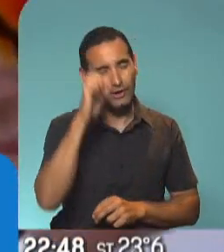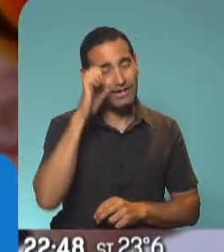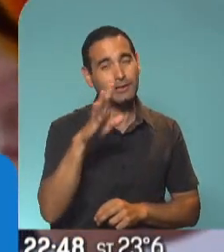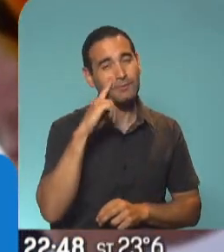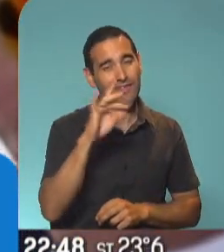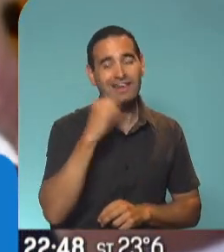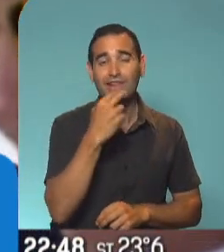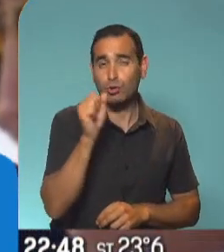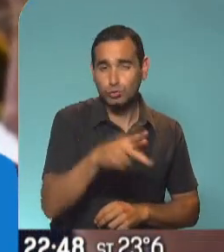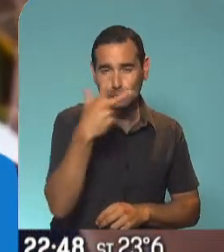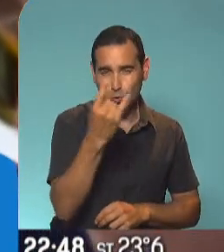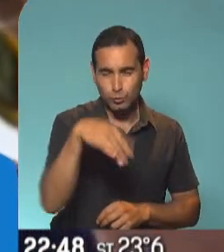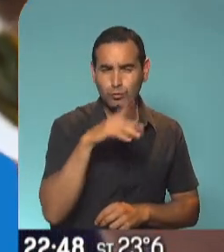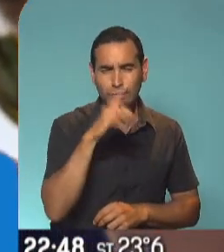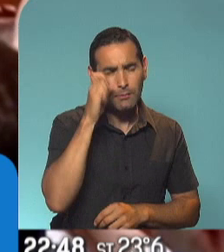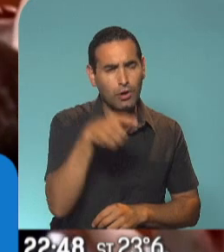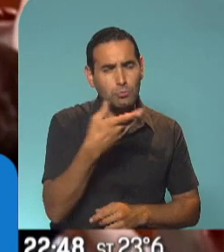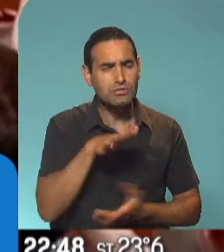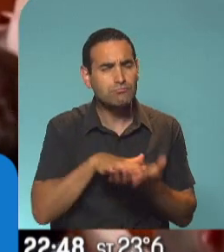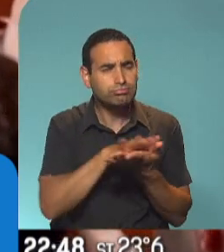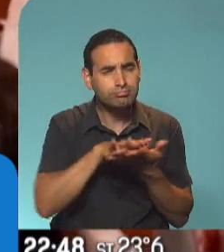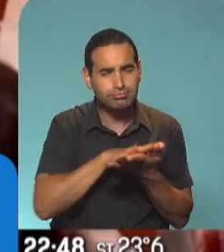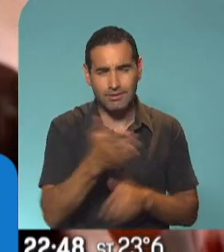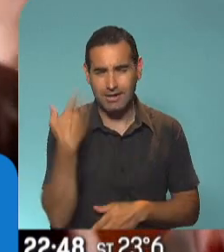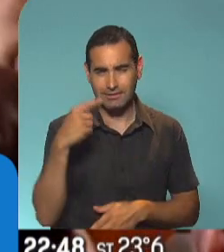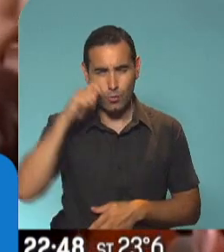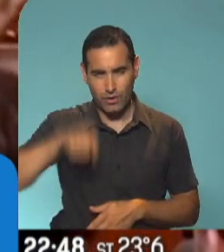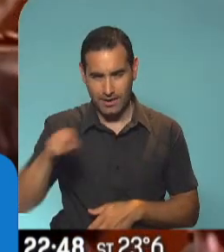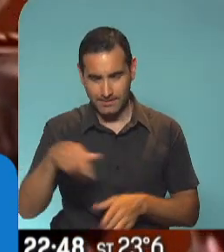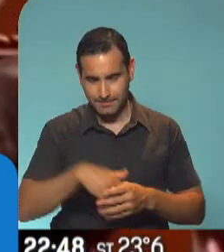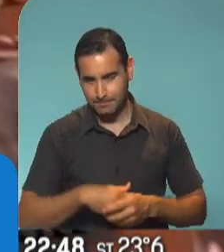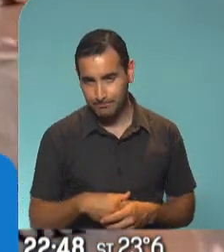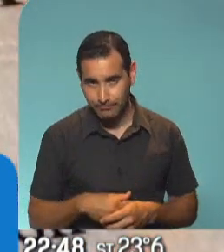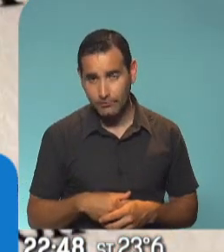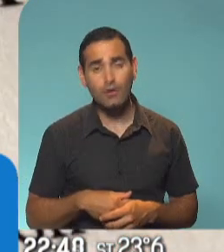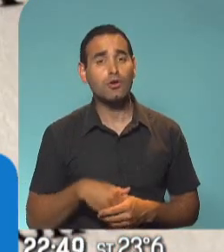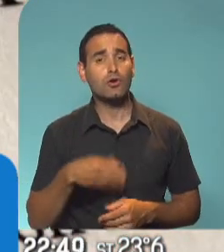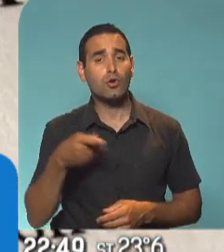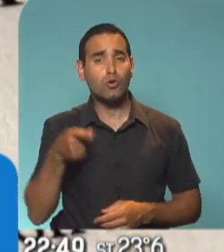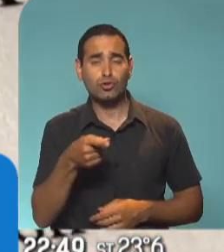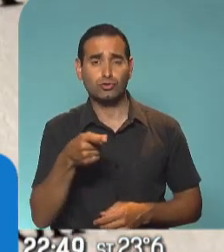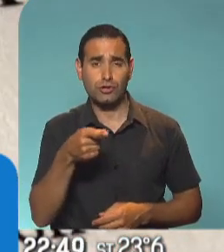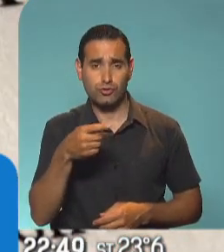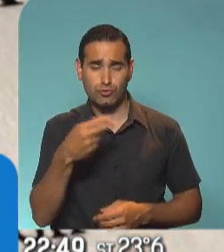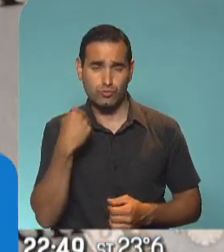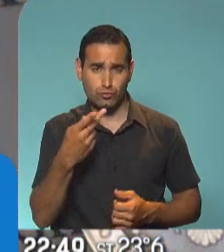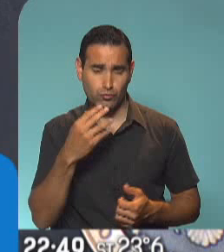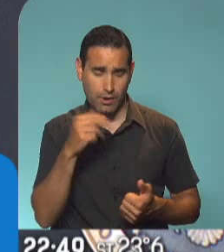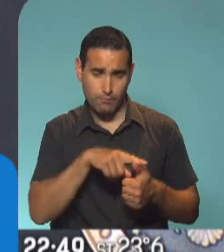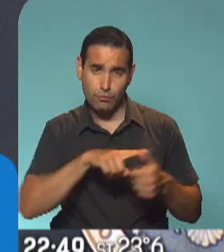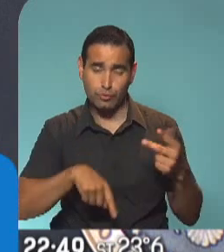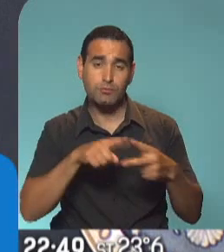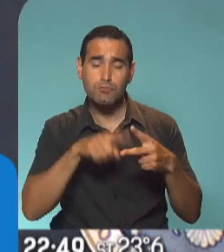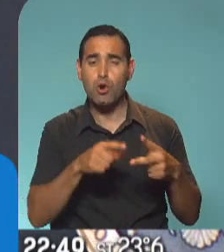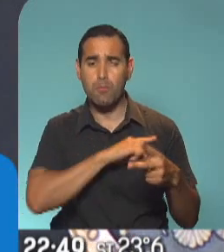hijo Hunter por supuestos actos de corrupción cometidos en aquel país. Los cargos contra Trump son dos: abuso de poder y obstrucción